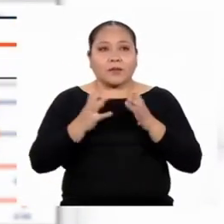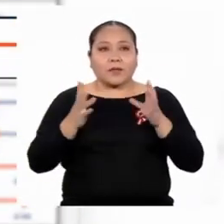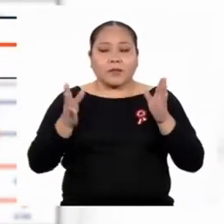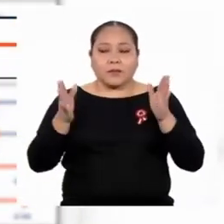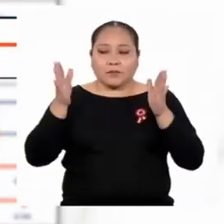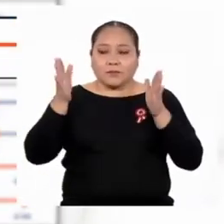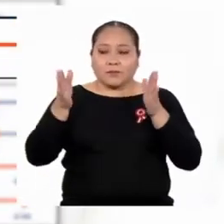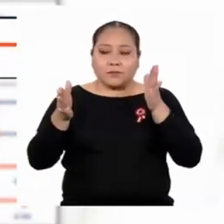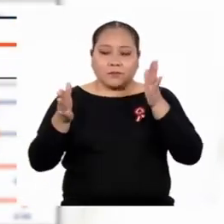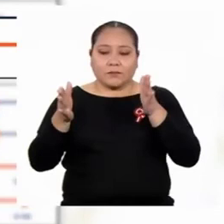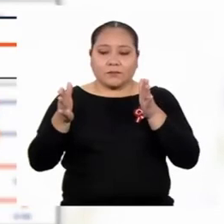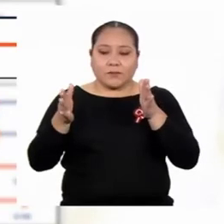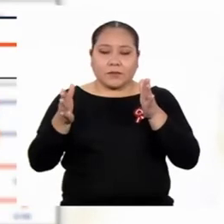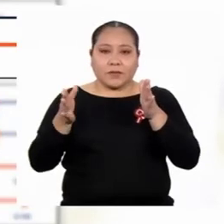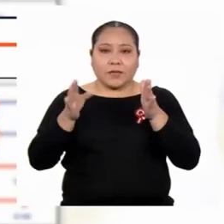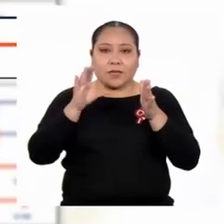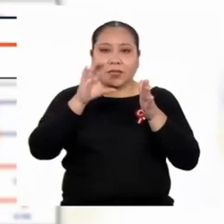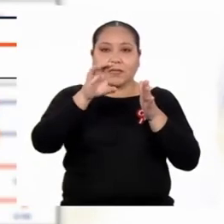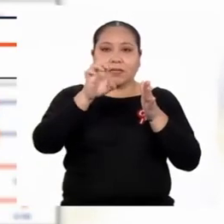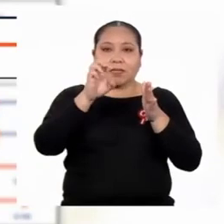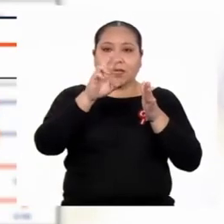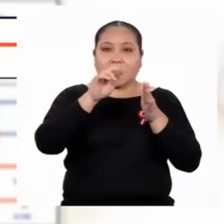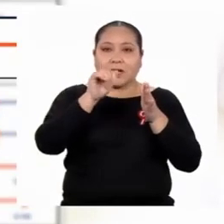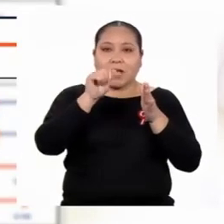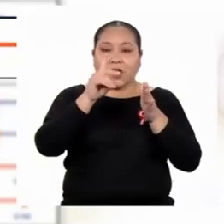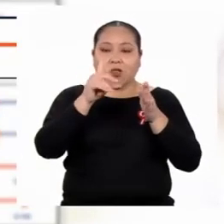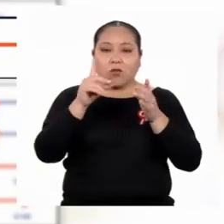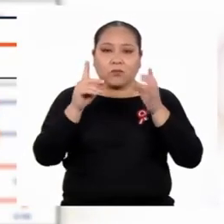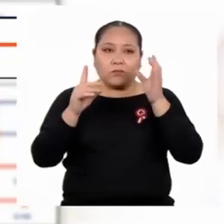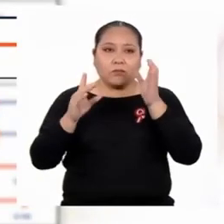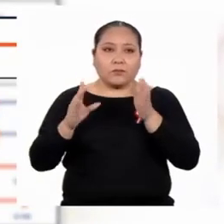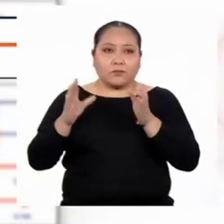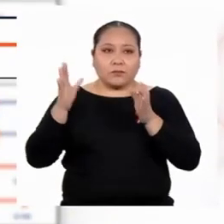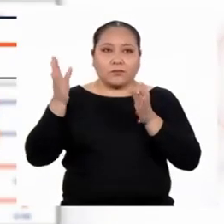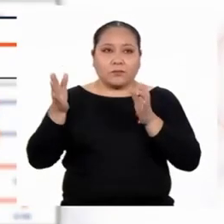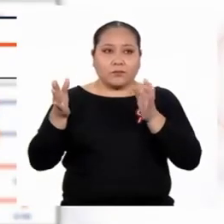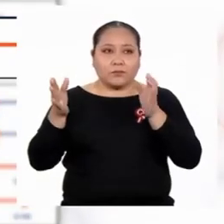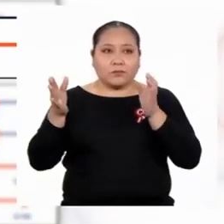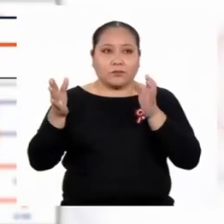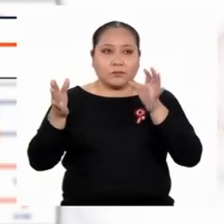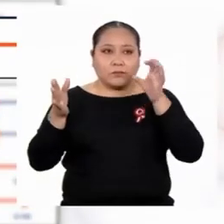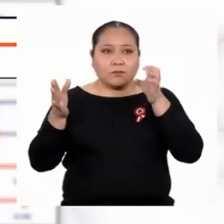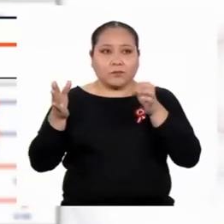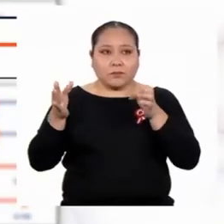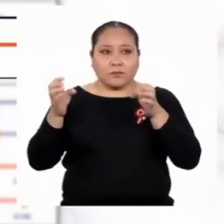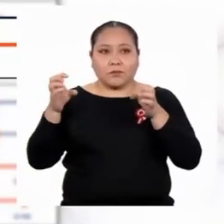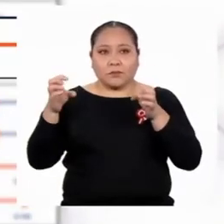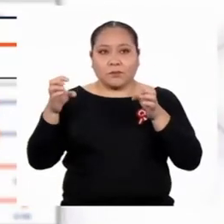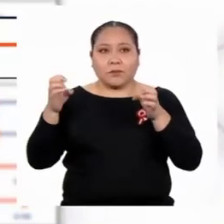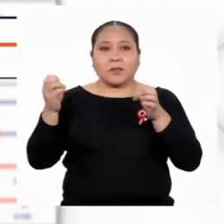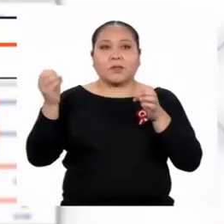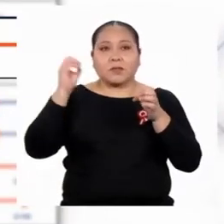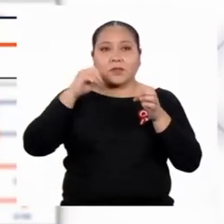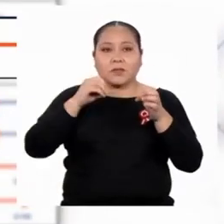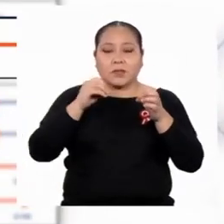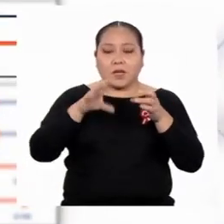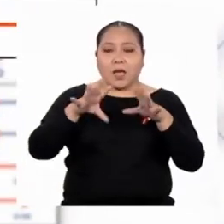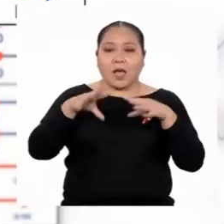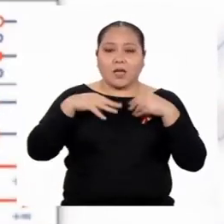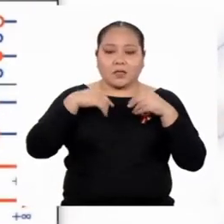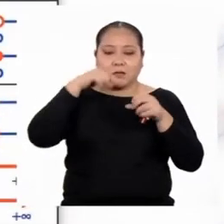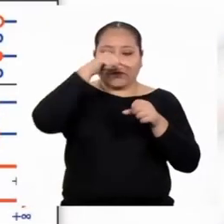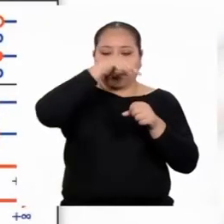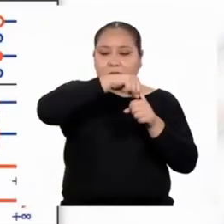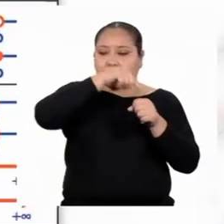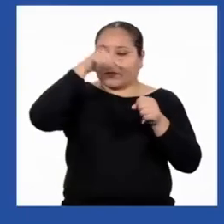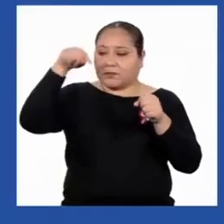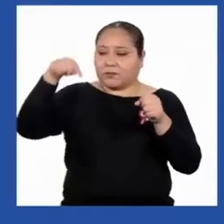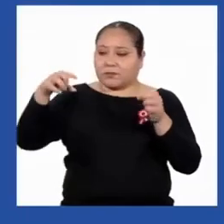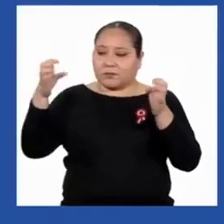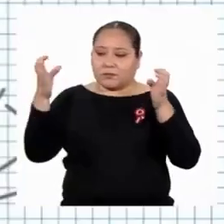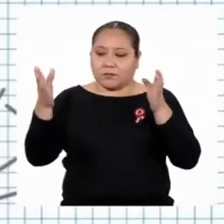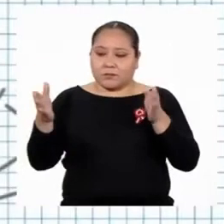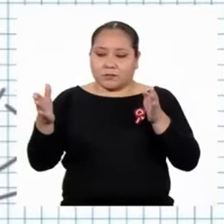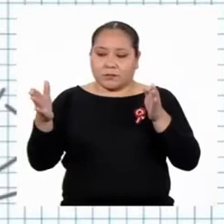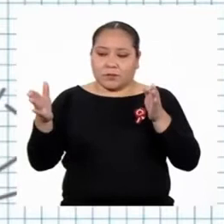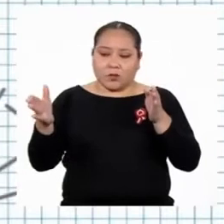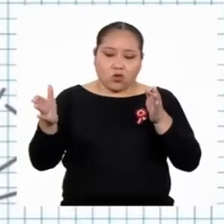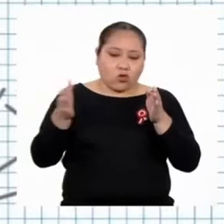cerrado es aquel que incluye los valores extremos del intervalo y todos los valores comprendidos entre